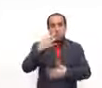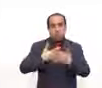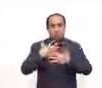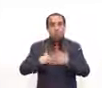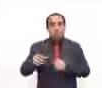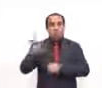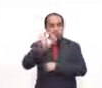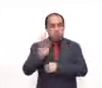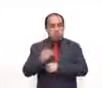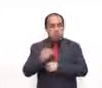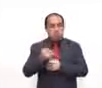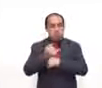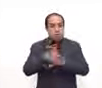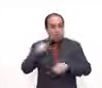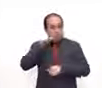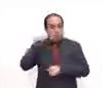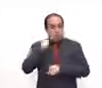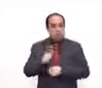Por ejemplo, ayer